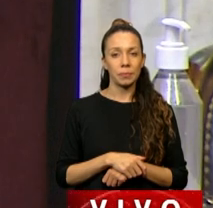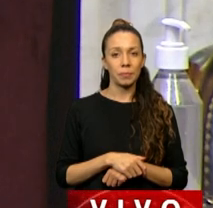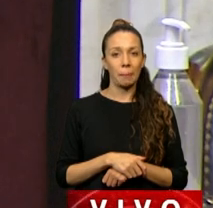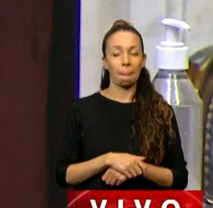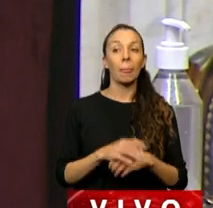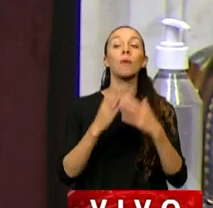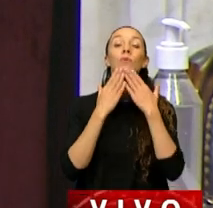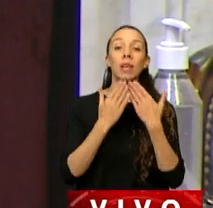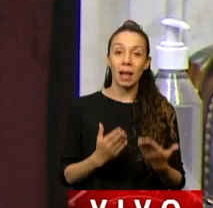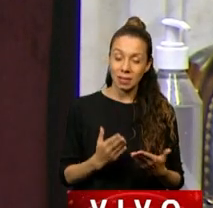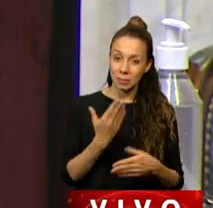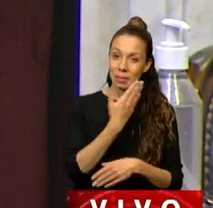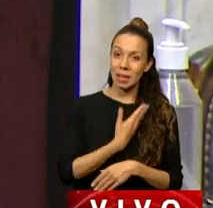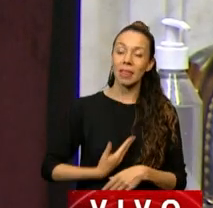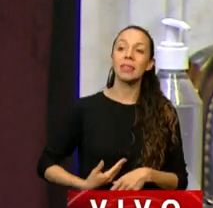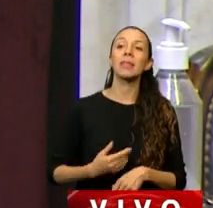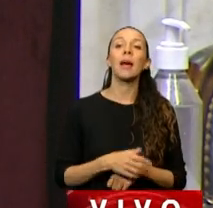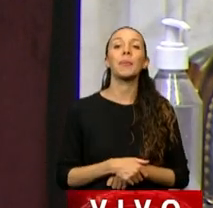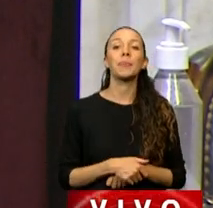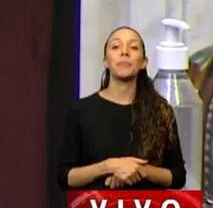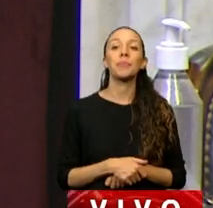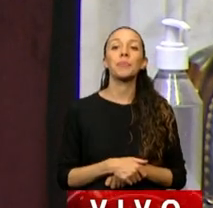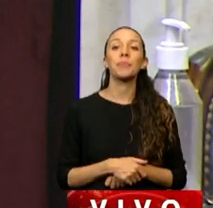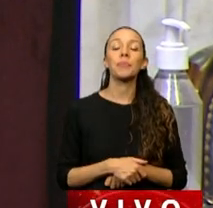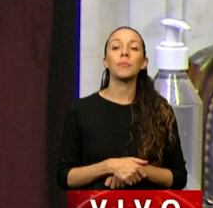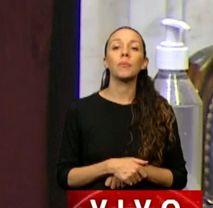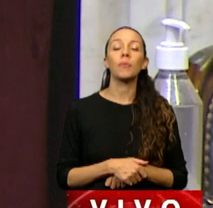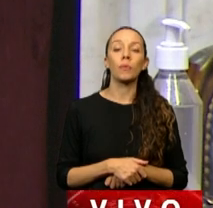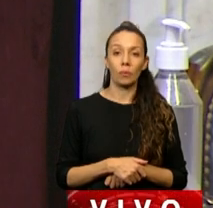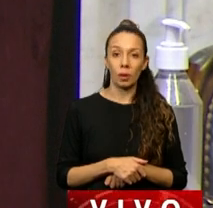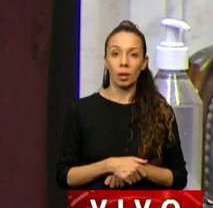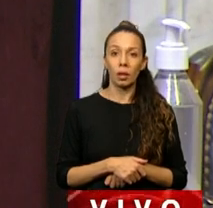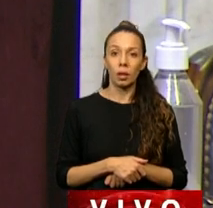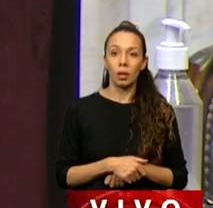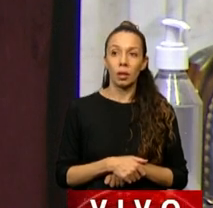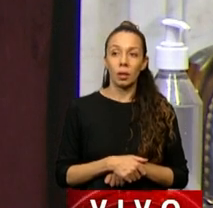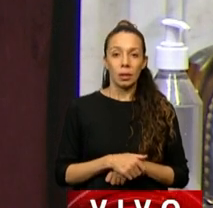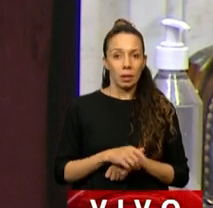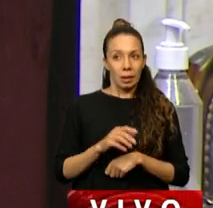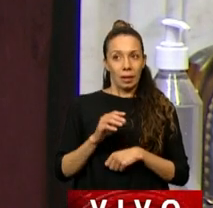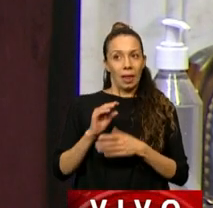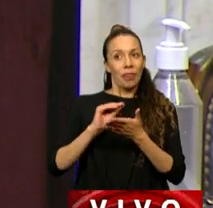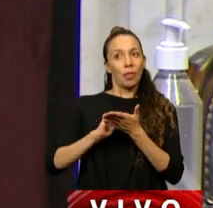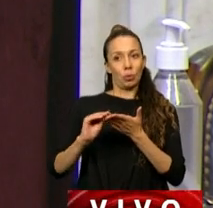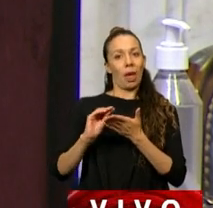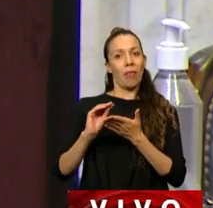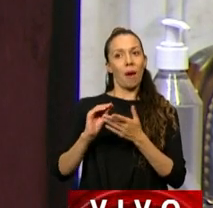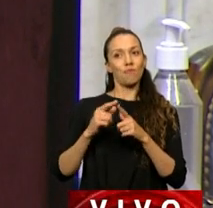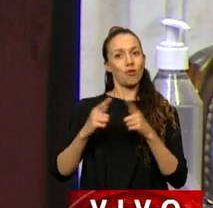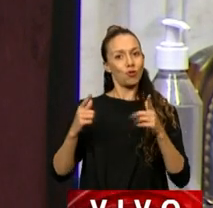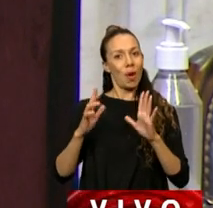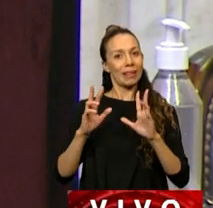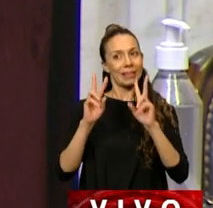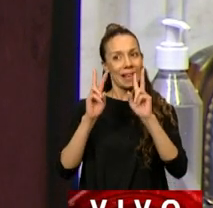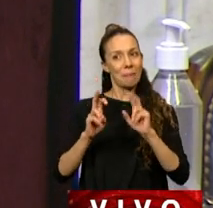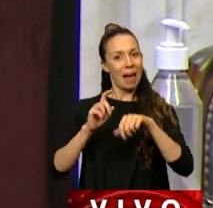Muchas gracias, señor presidente. Bueno, la diputada Rodríguez Machado, por suerte, por un tema de tiempo,